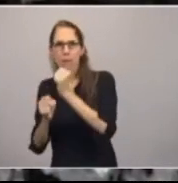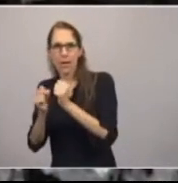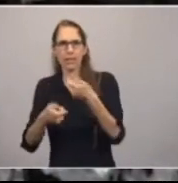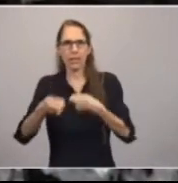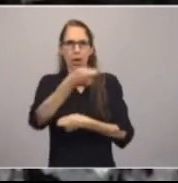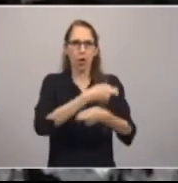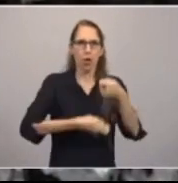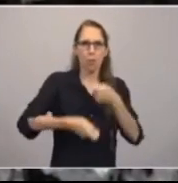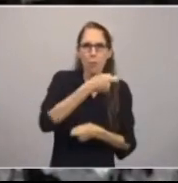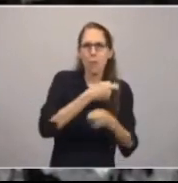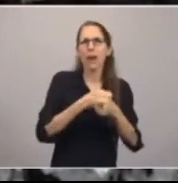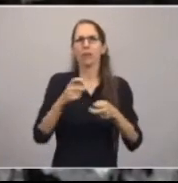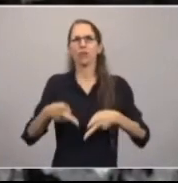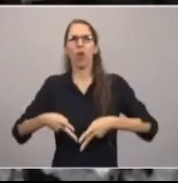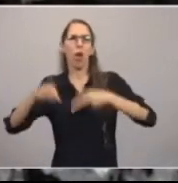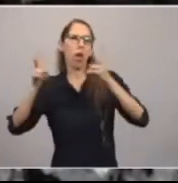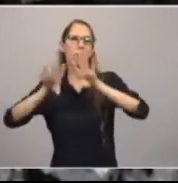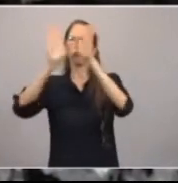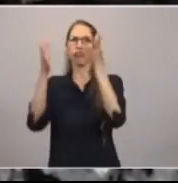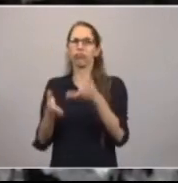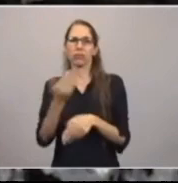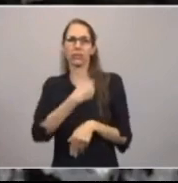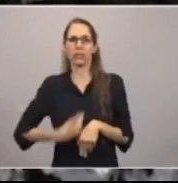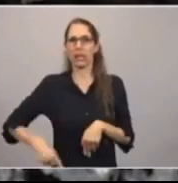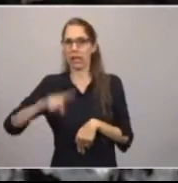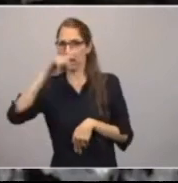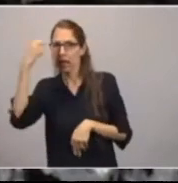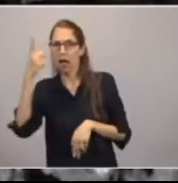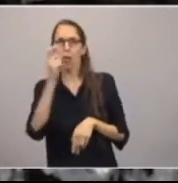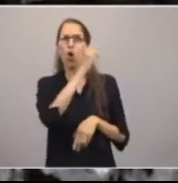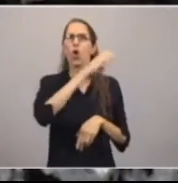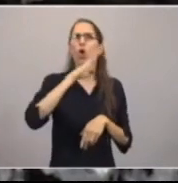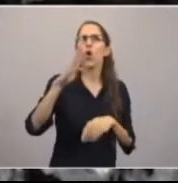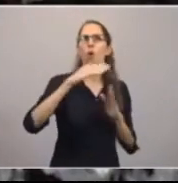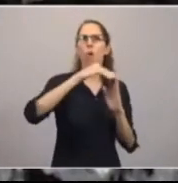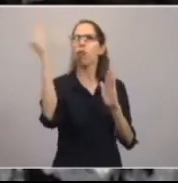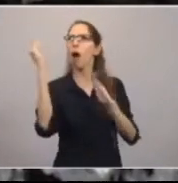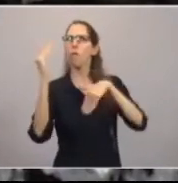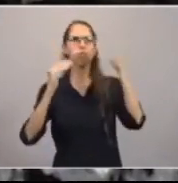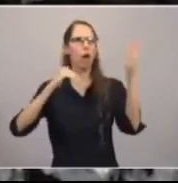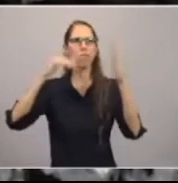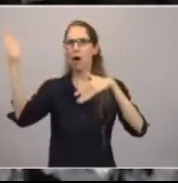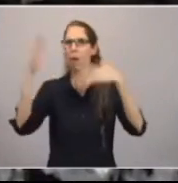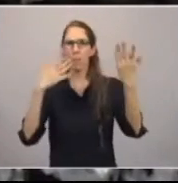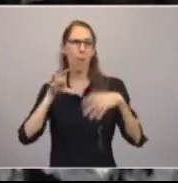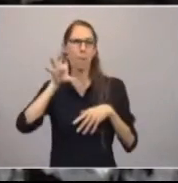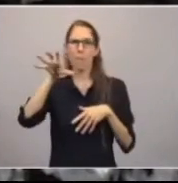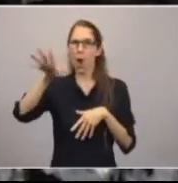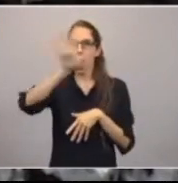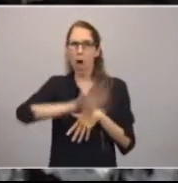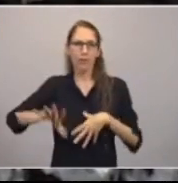en clubes de barrio. La verdad que ha pasado en toda la provincia de Buenos Aires. Ahí estuvimos inmediatamente por la mañana.